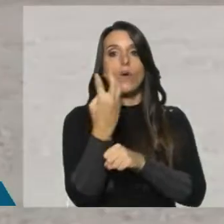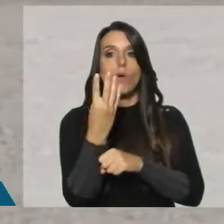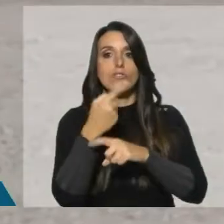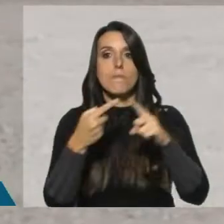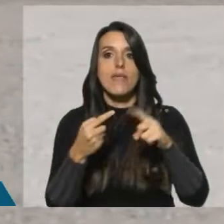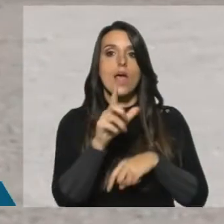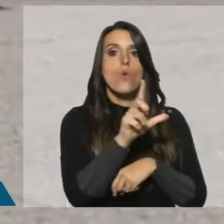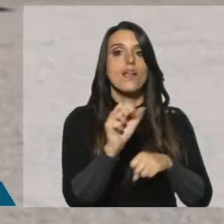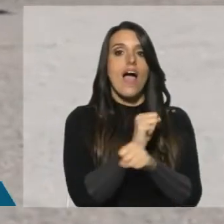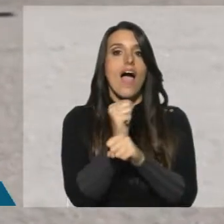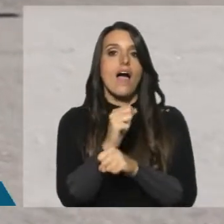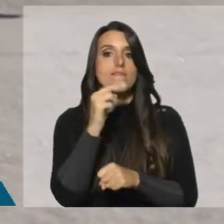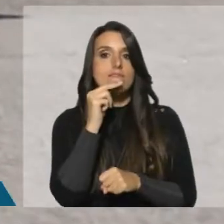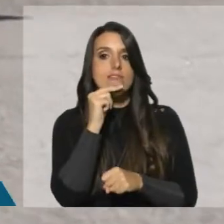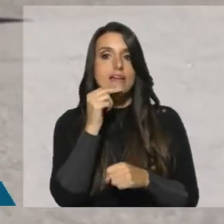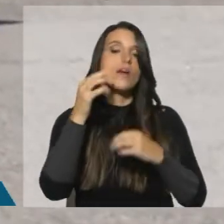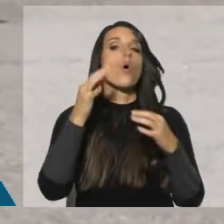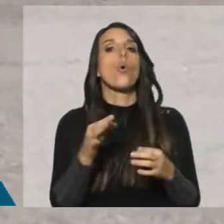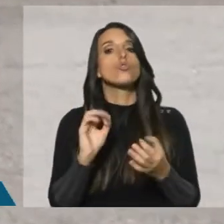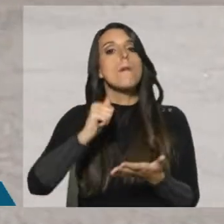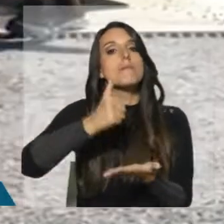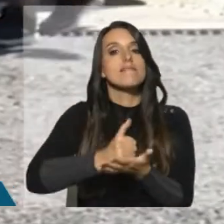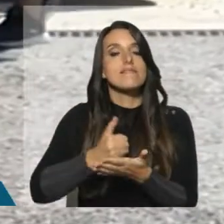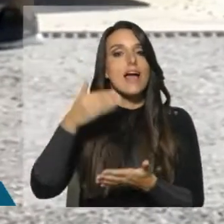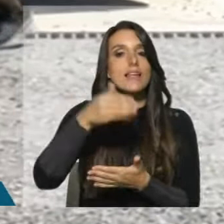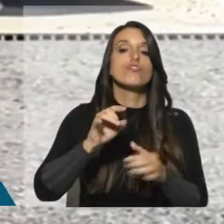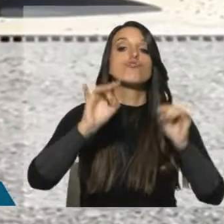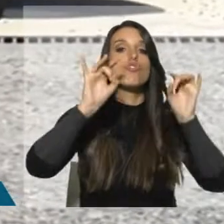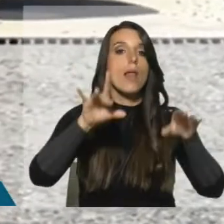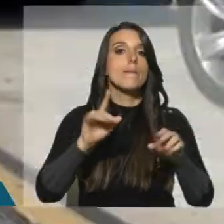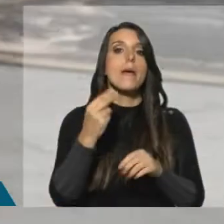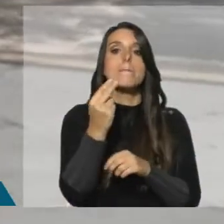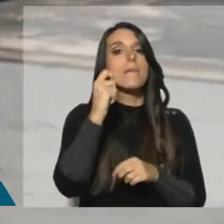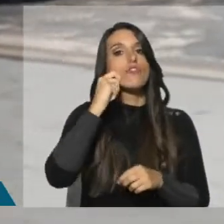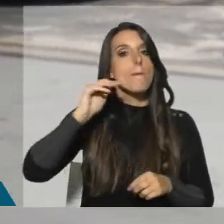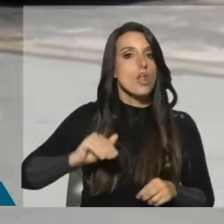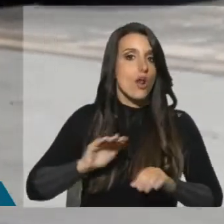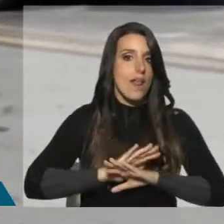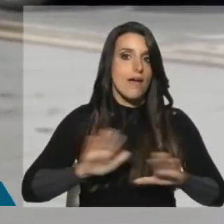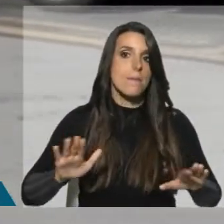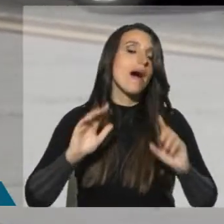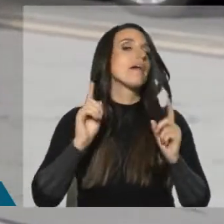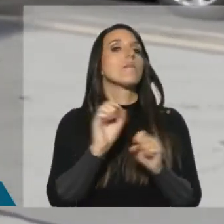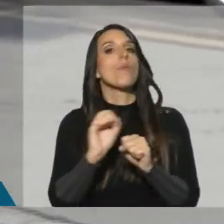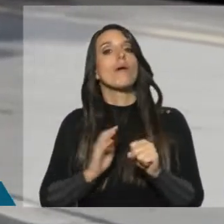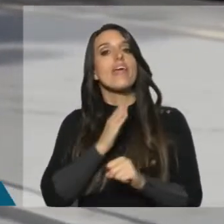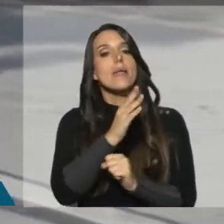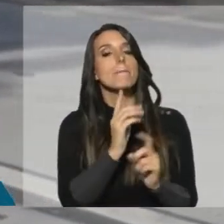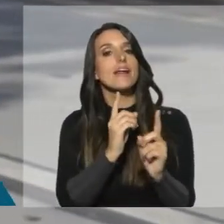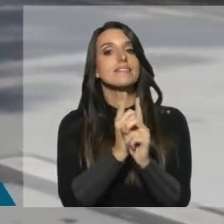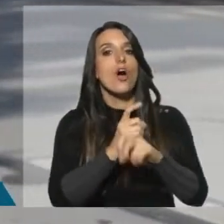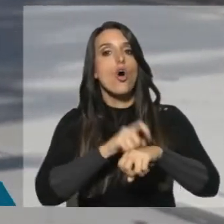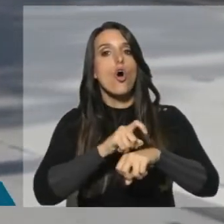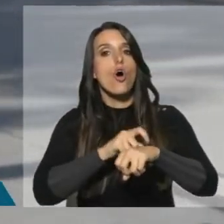de lunes a viernes. Será con atención presencial y solamente para permisos del menor. También se atenderá de forma presencial en el